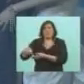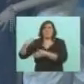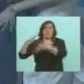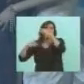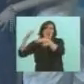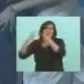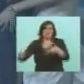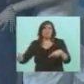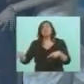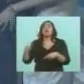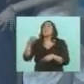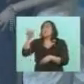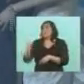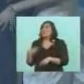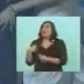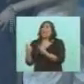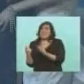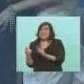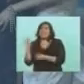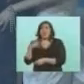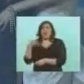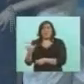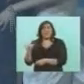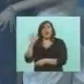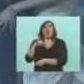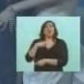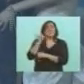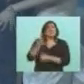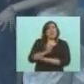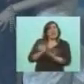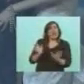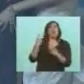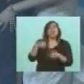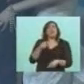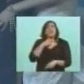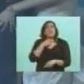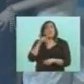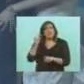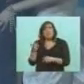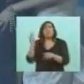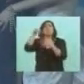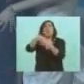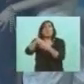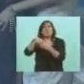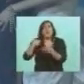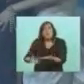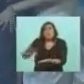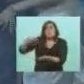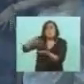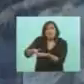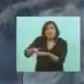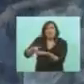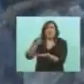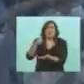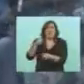los que tengan o necesiten una vivienda, sino para los que ya la tienen, pero que quieren participar en inversiones de esta